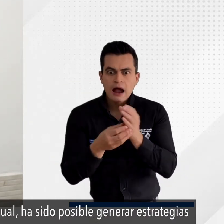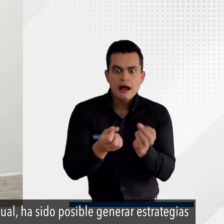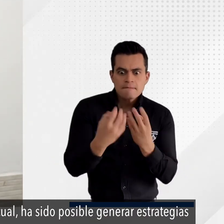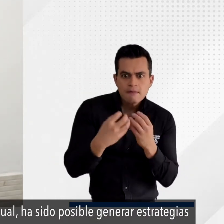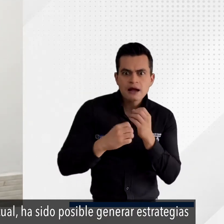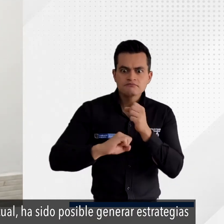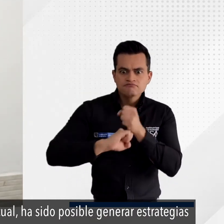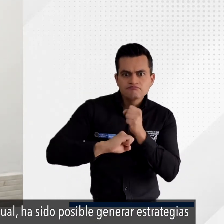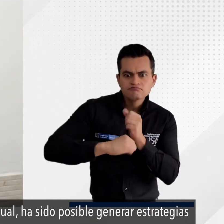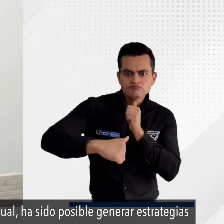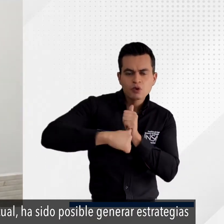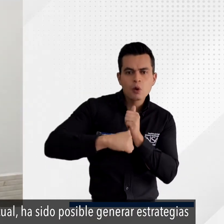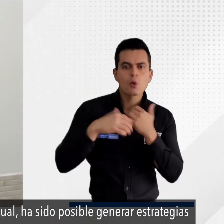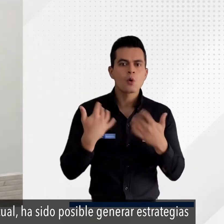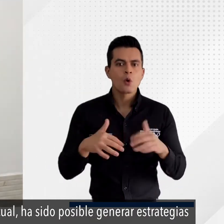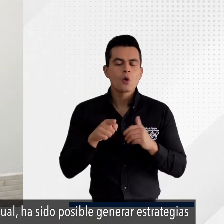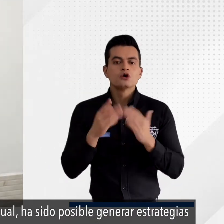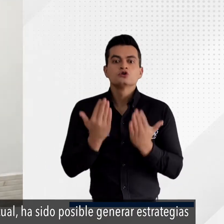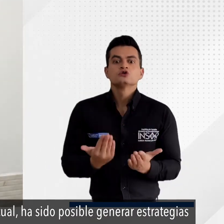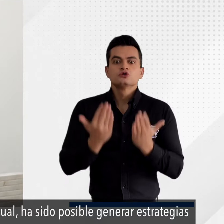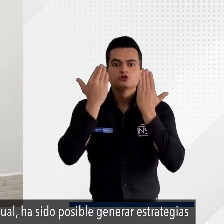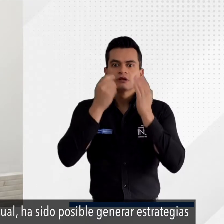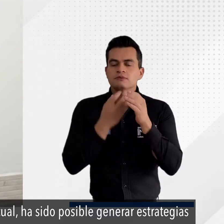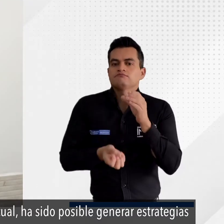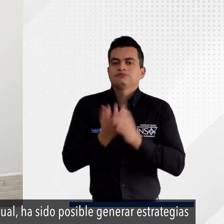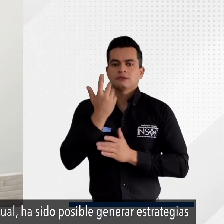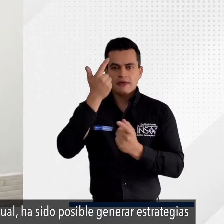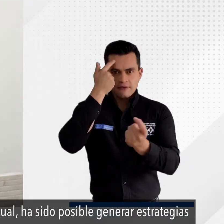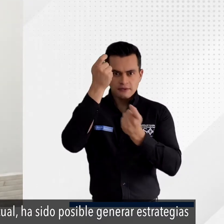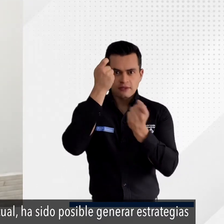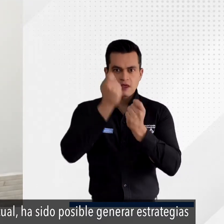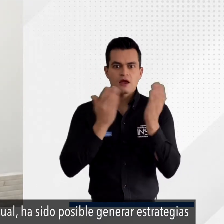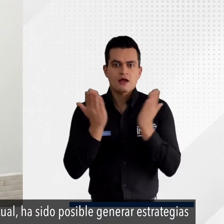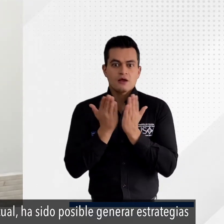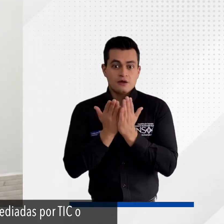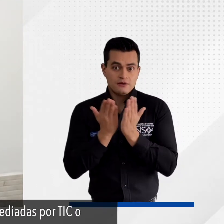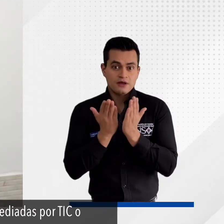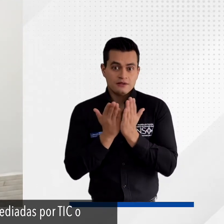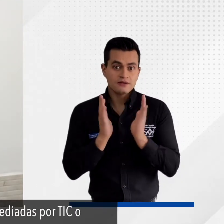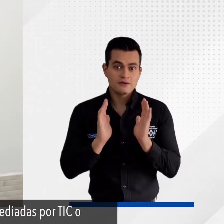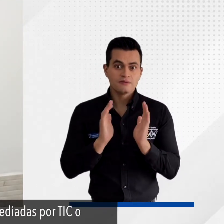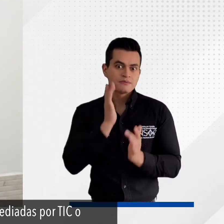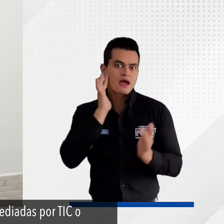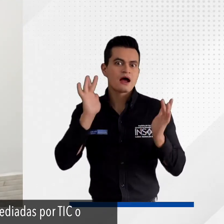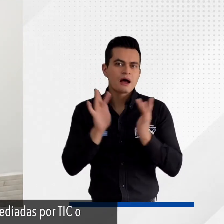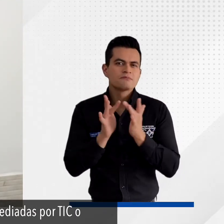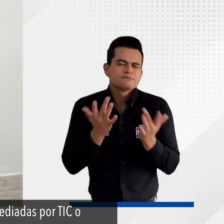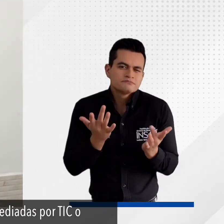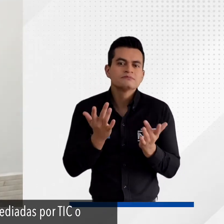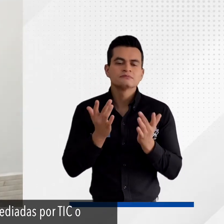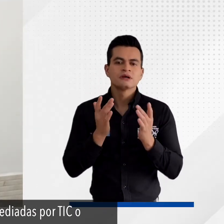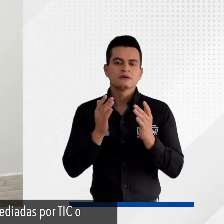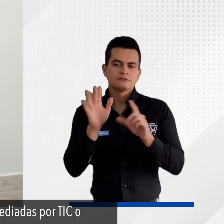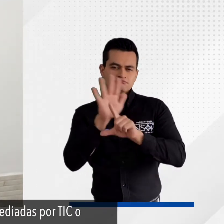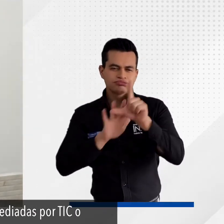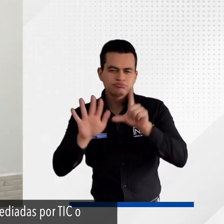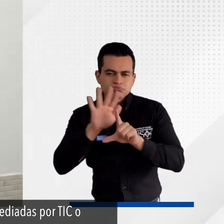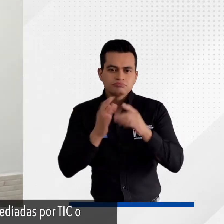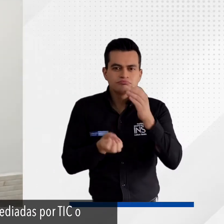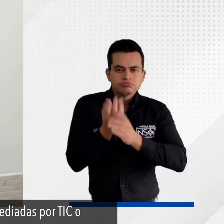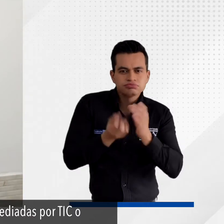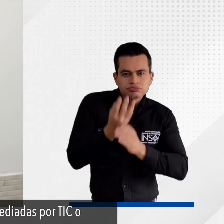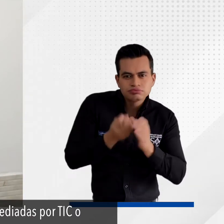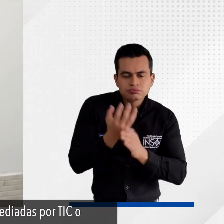cual ha sido posible generar estrategias educativas, por ejemplo, estrategias mediadas por TIC o